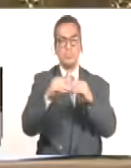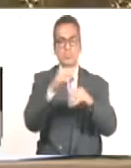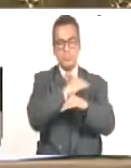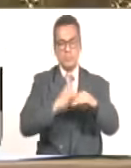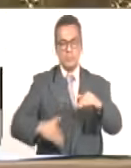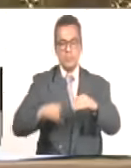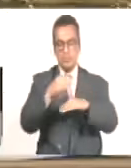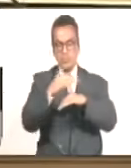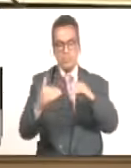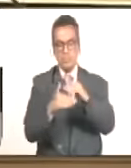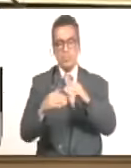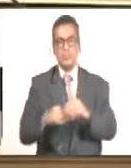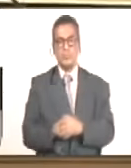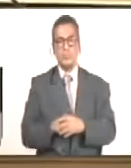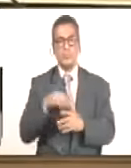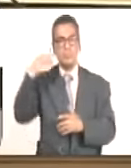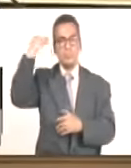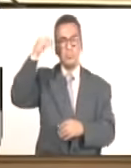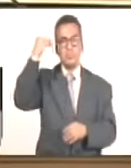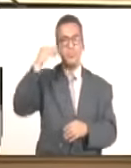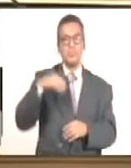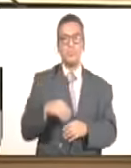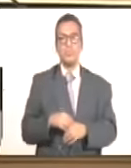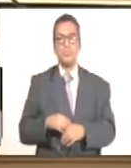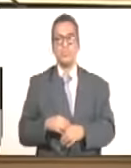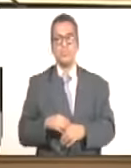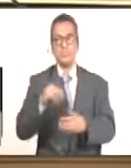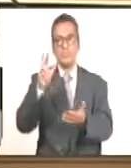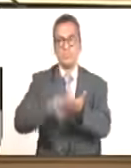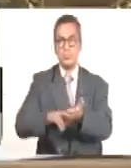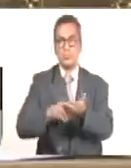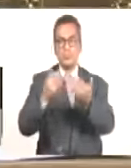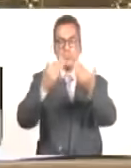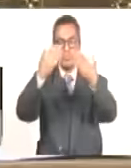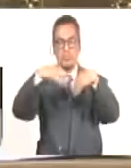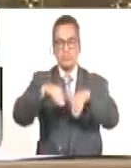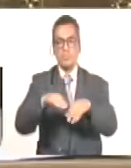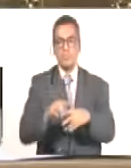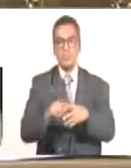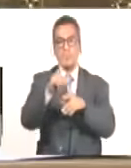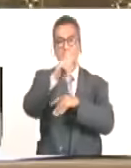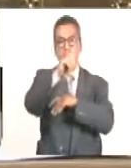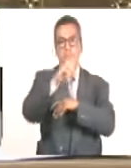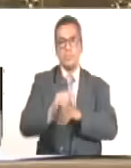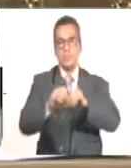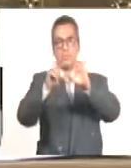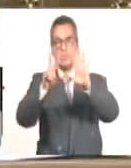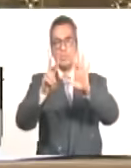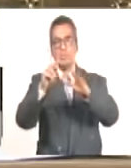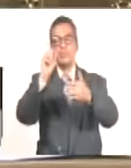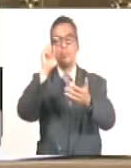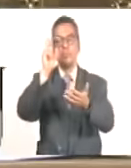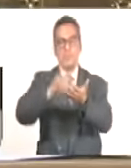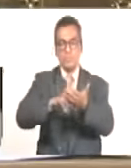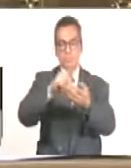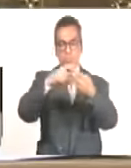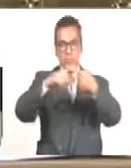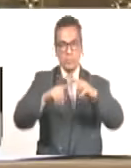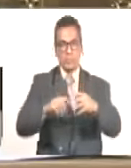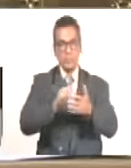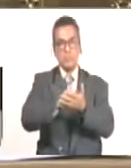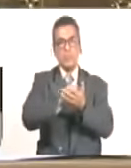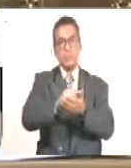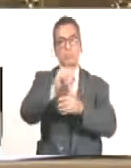ciudadano vicepresidente. Consideración, aprobado. Siguiente. Centésimo sexto, se propone aprobar con modificación el contenido del